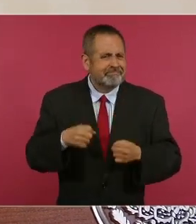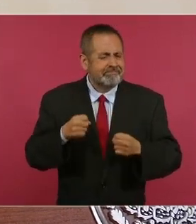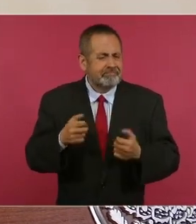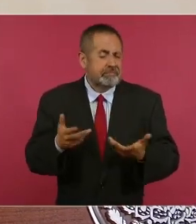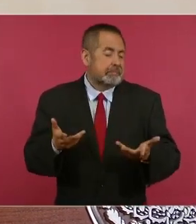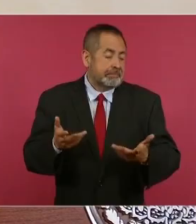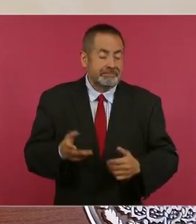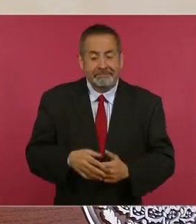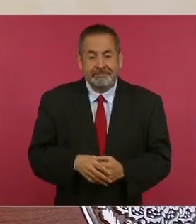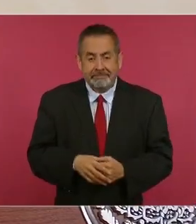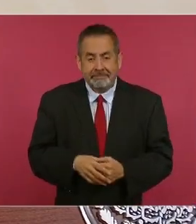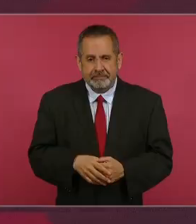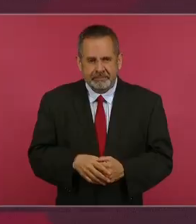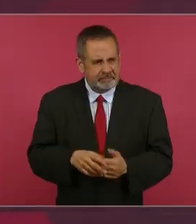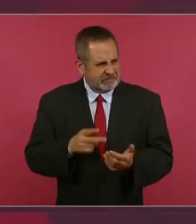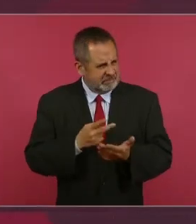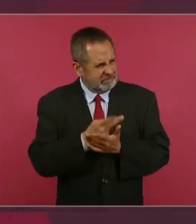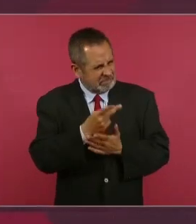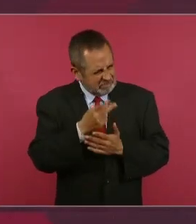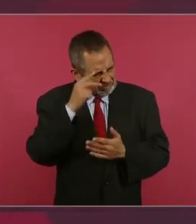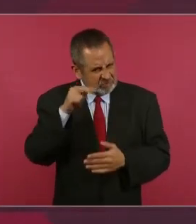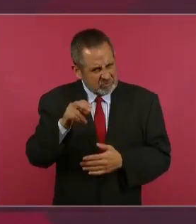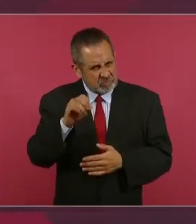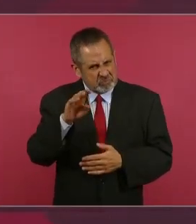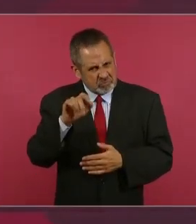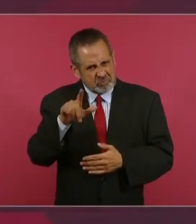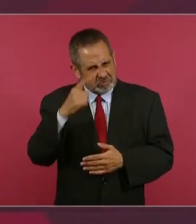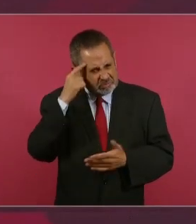Luego, premio Nobel de literatura,